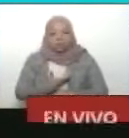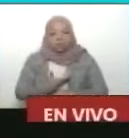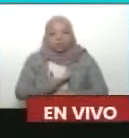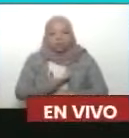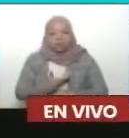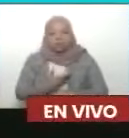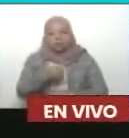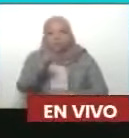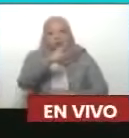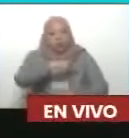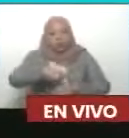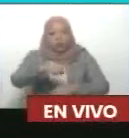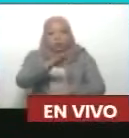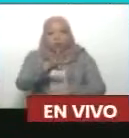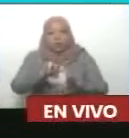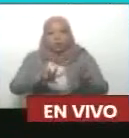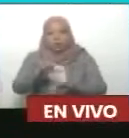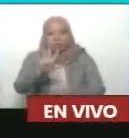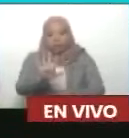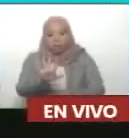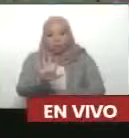eché 2 horas 45.